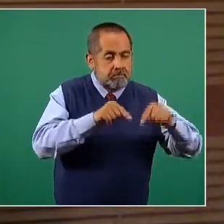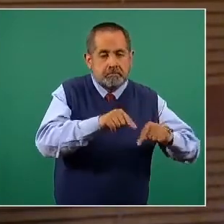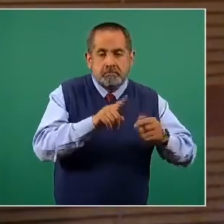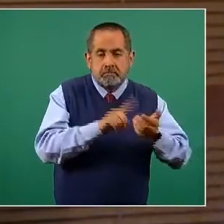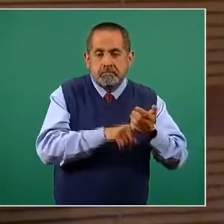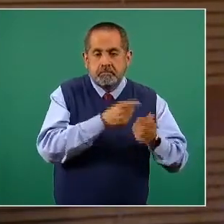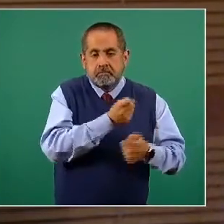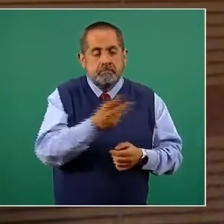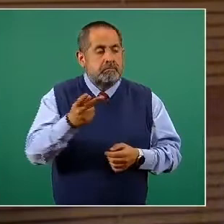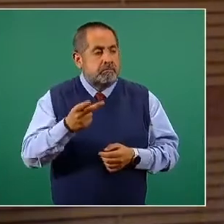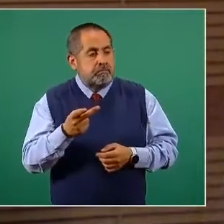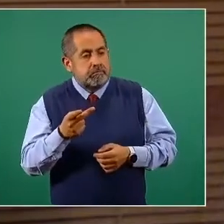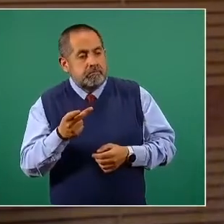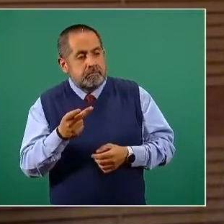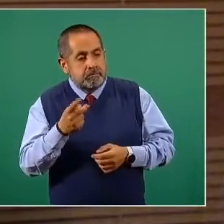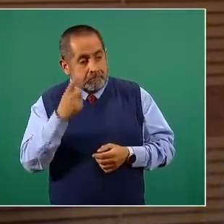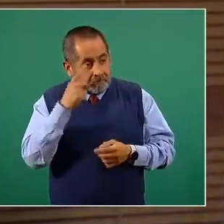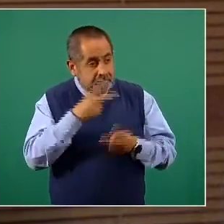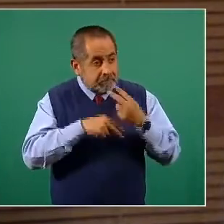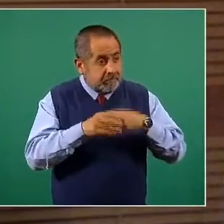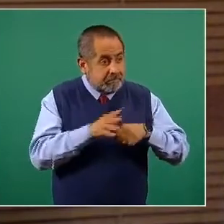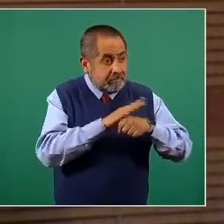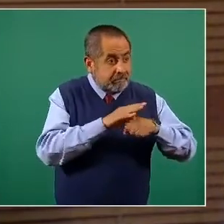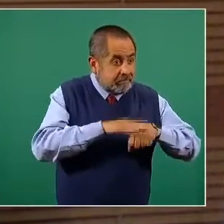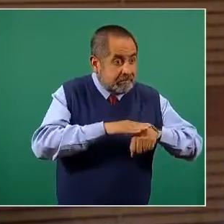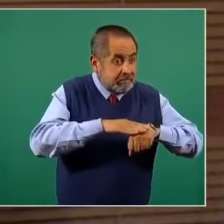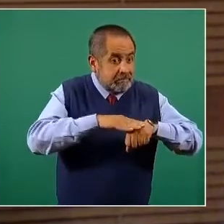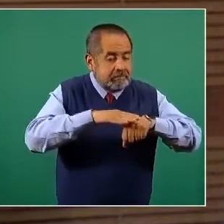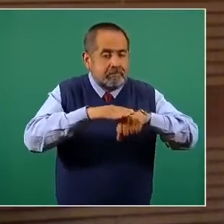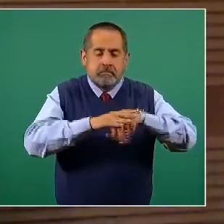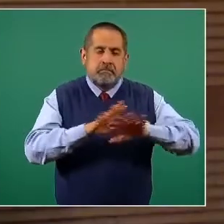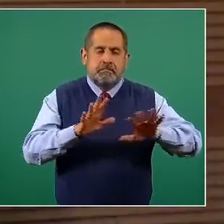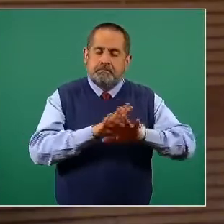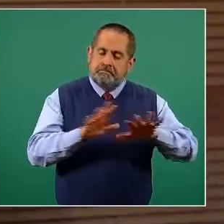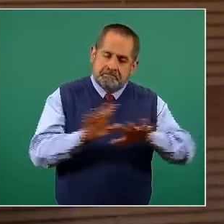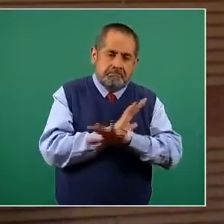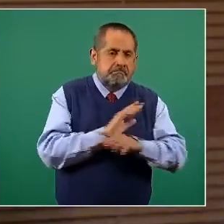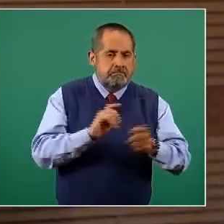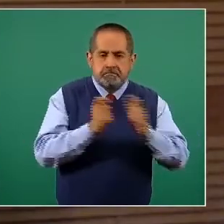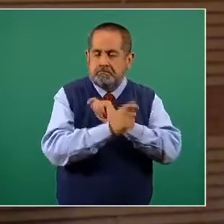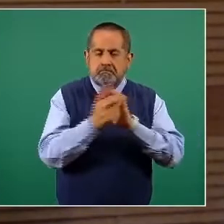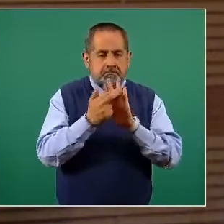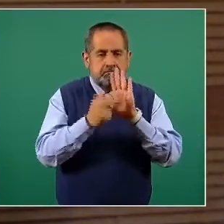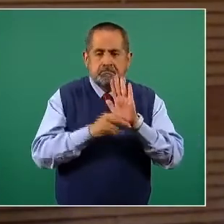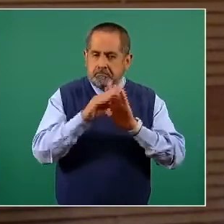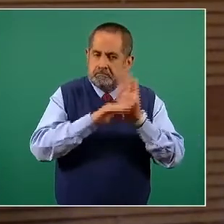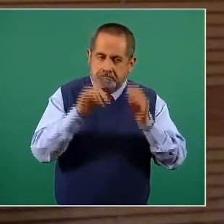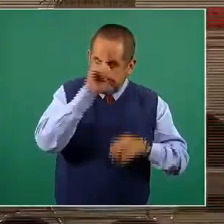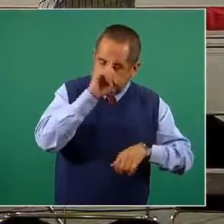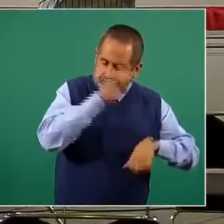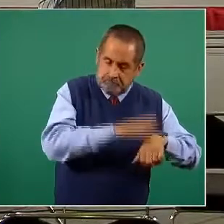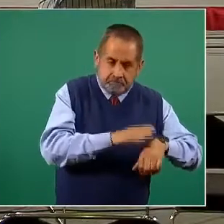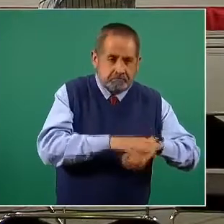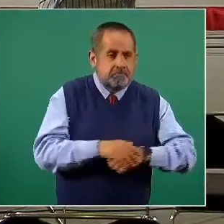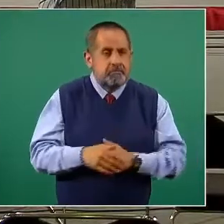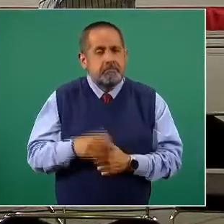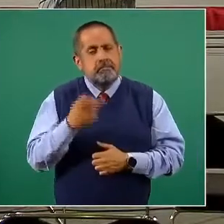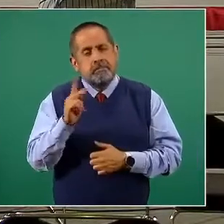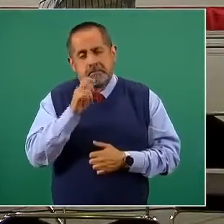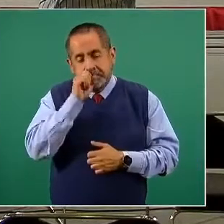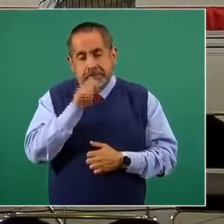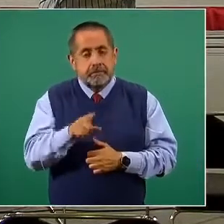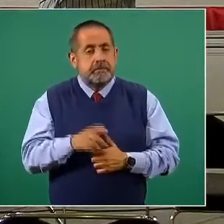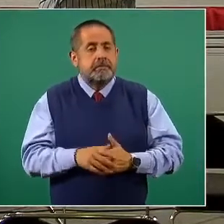momentos en el que cambie la tendencia que implique modificar las recomendaciones. Pero también